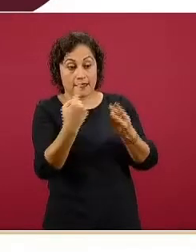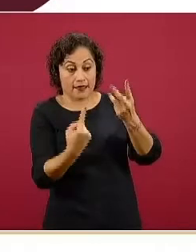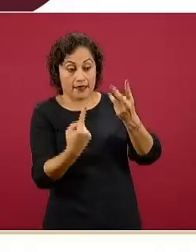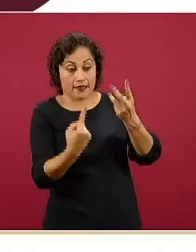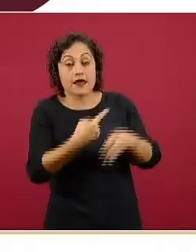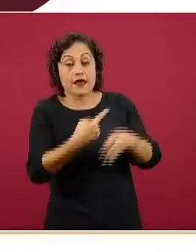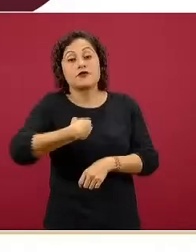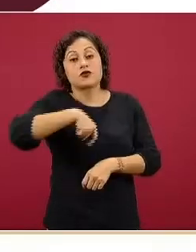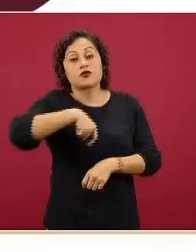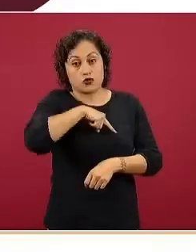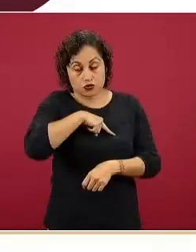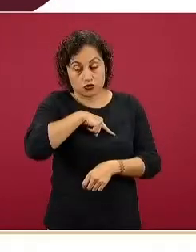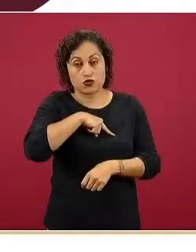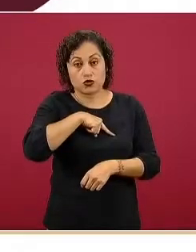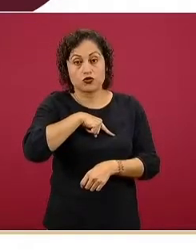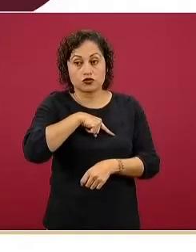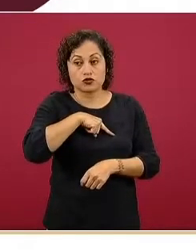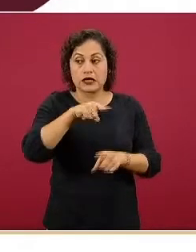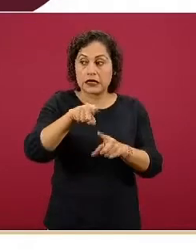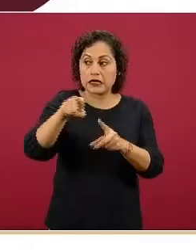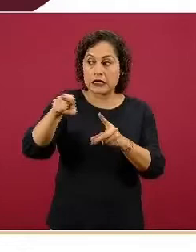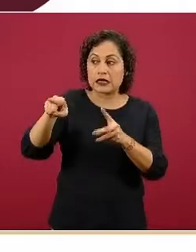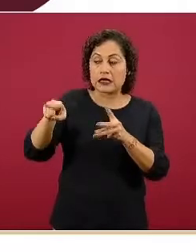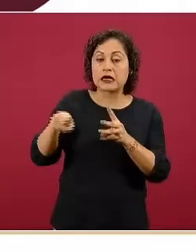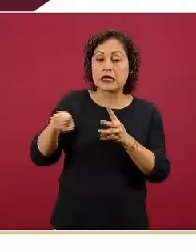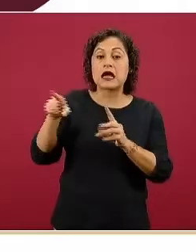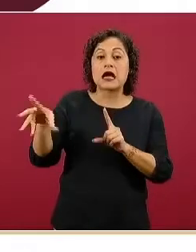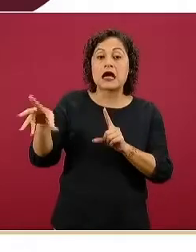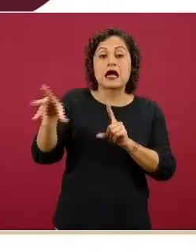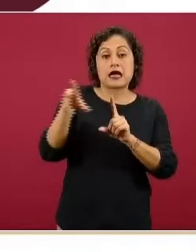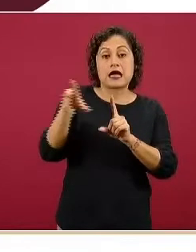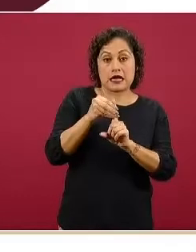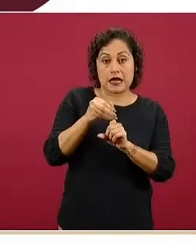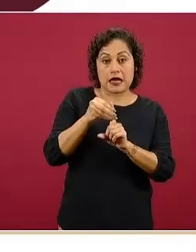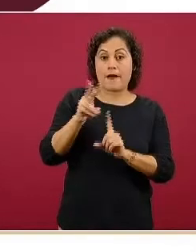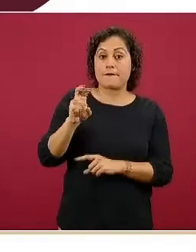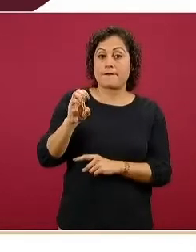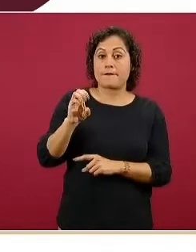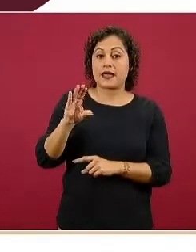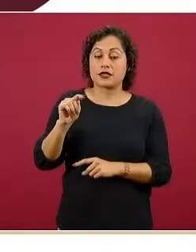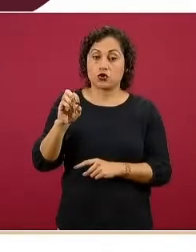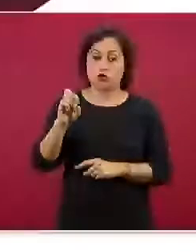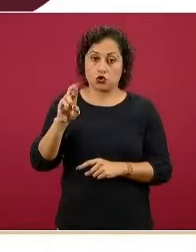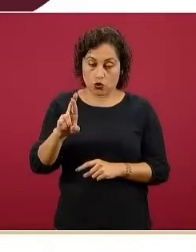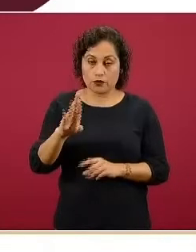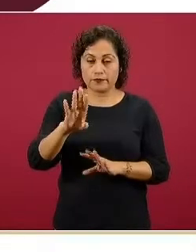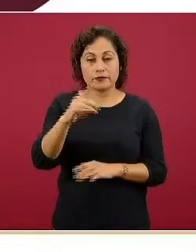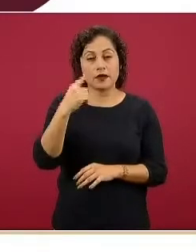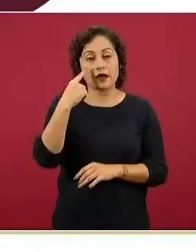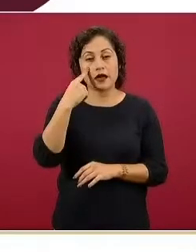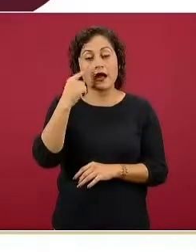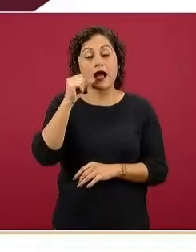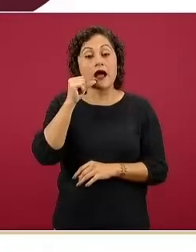las catalogamos como enfermedades transmitidas por vector. El día de ayer, como ustedes saben,